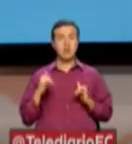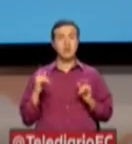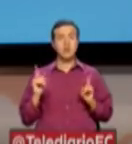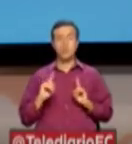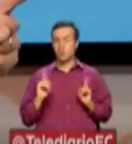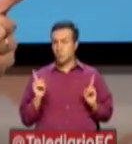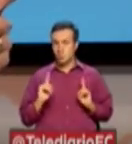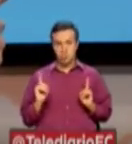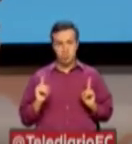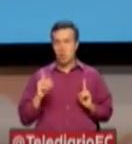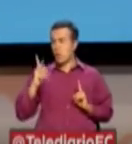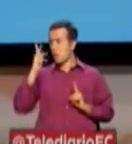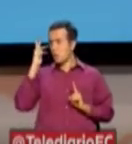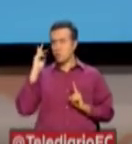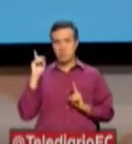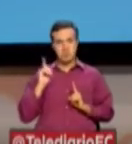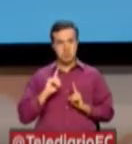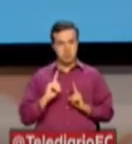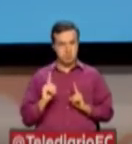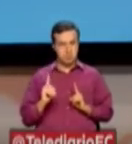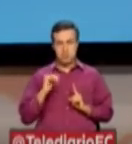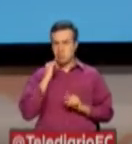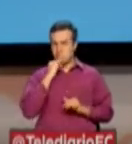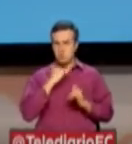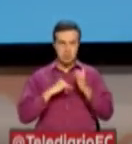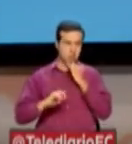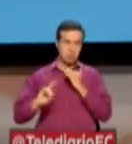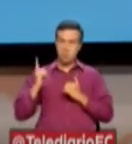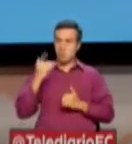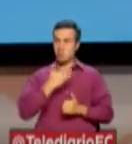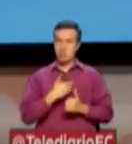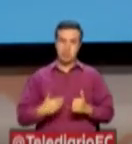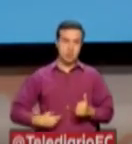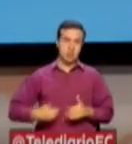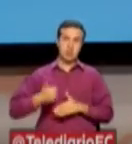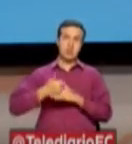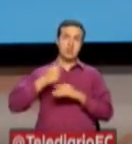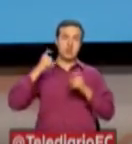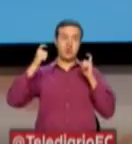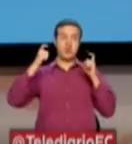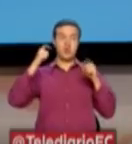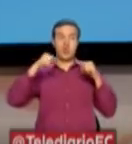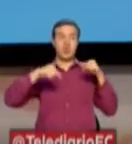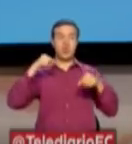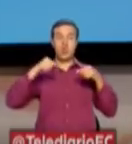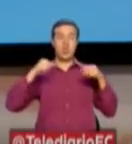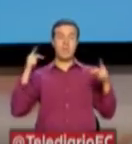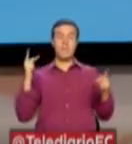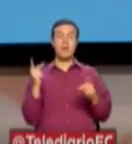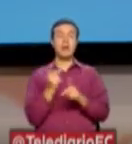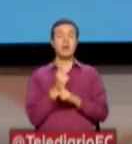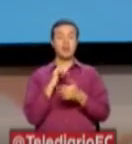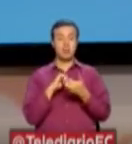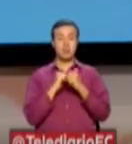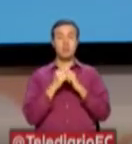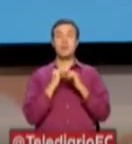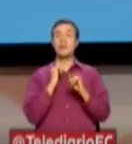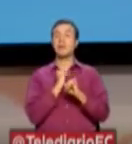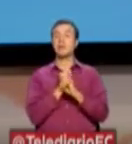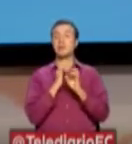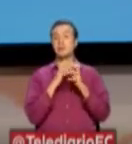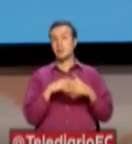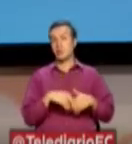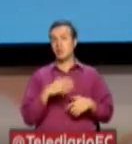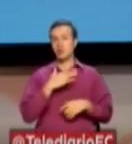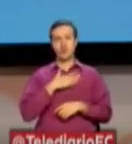estuvo mal en el pasado que hubiera un hiperpresidencialismo y eso afectó gravemente la institucionalidad y personalmente